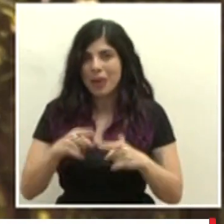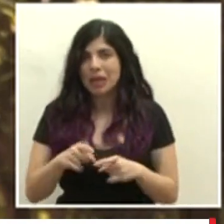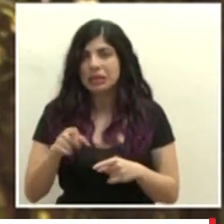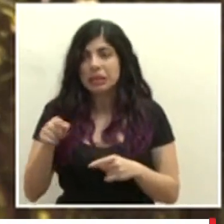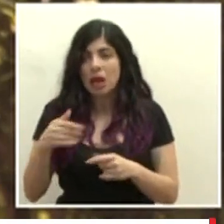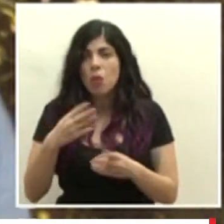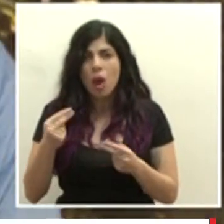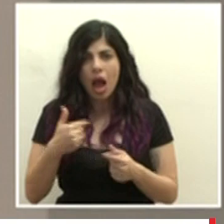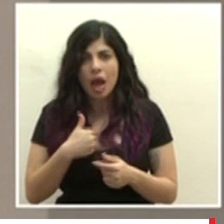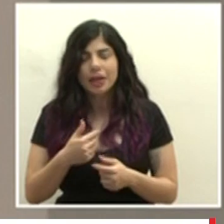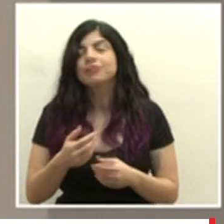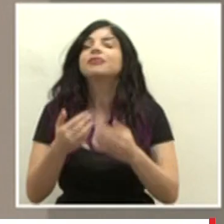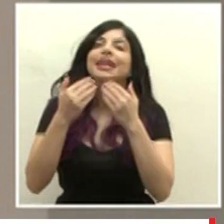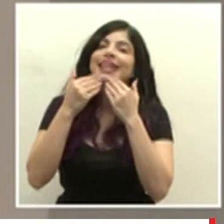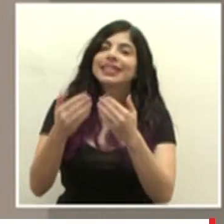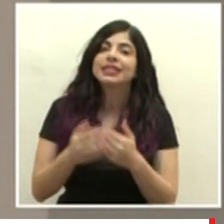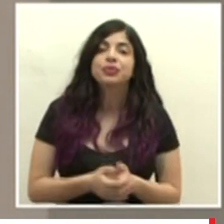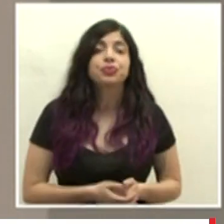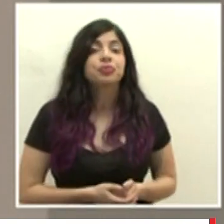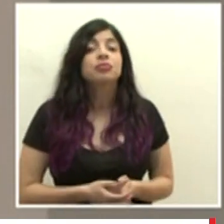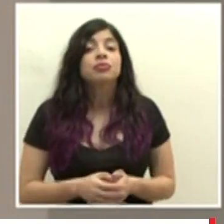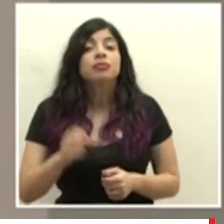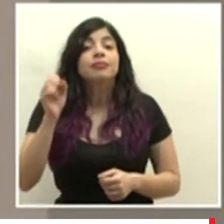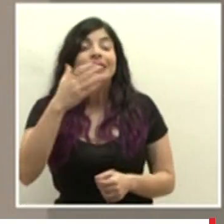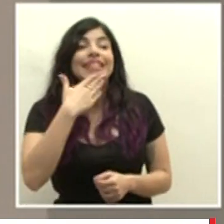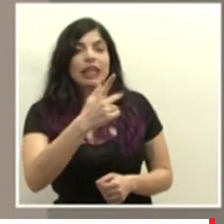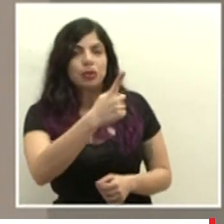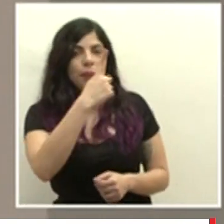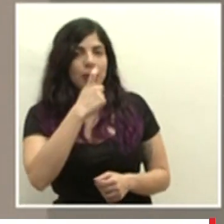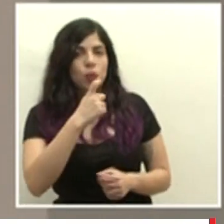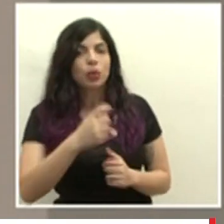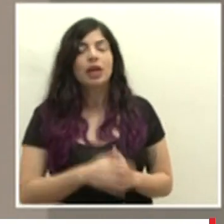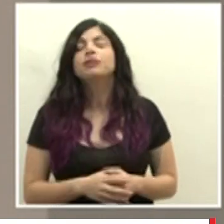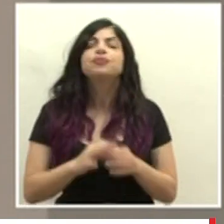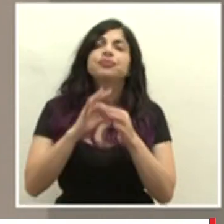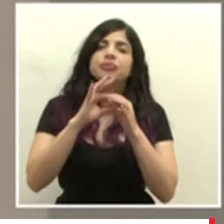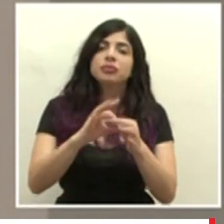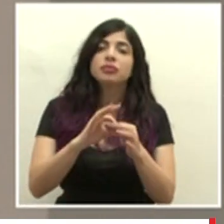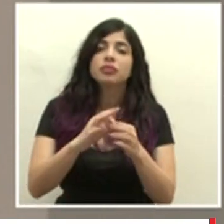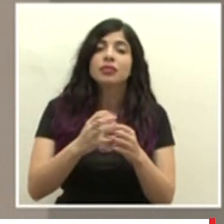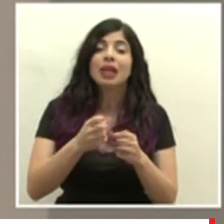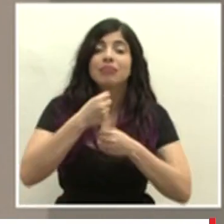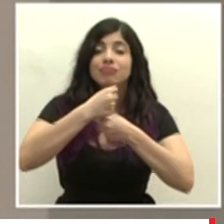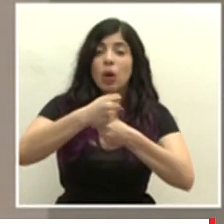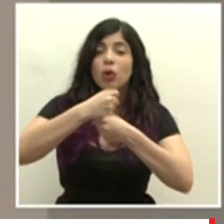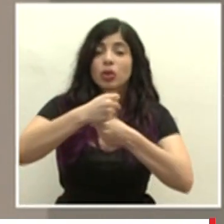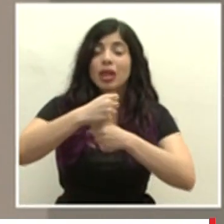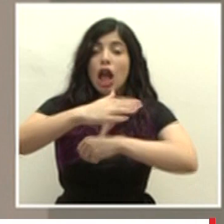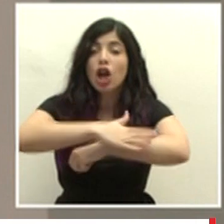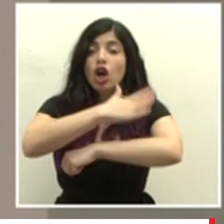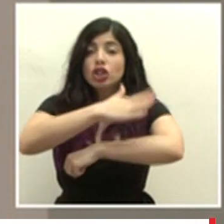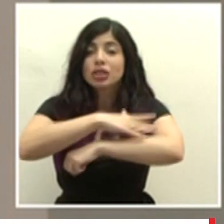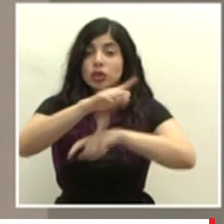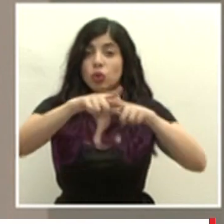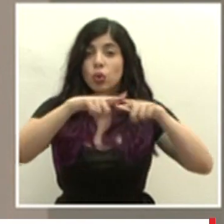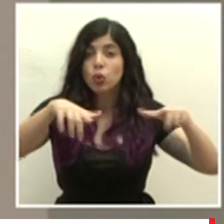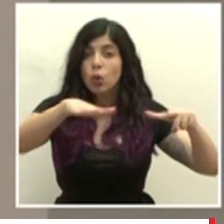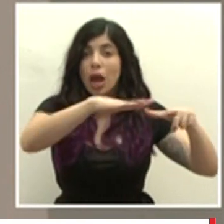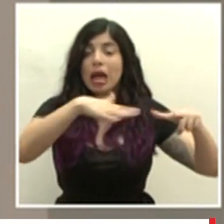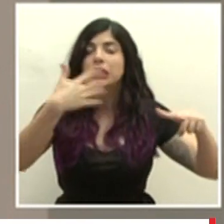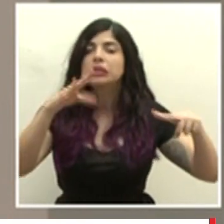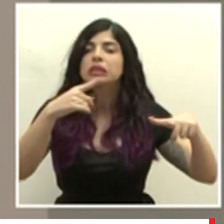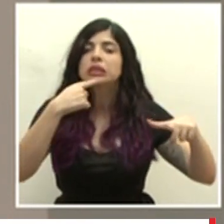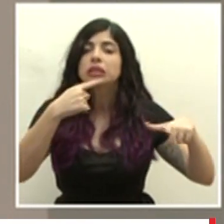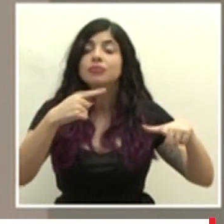Gracias. Sí, bueno, gracias por sus preguntas. Con respecto a las manifestaciones que se han dado en zonas costeras, ya hemos dicho que las